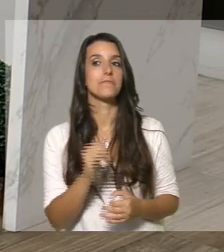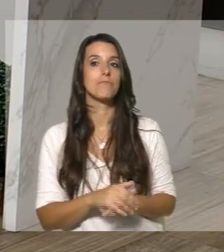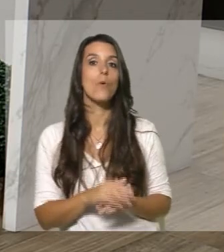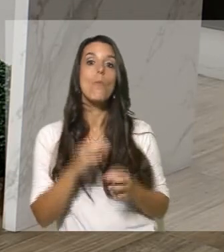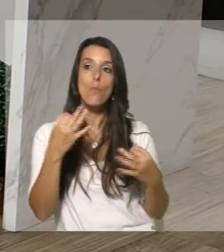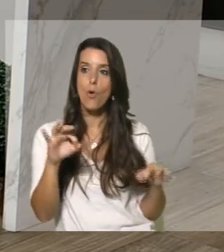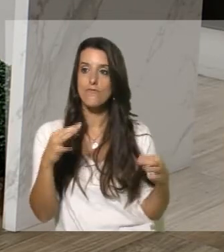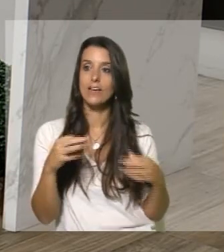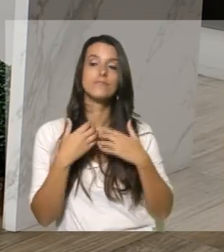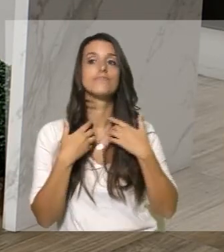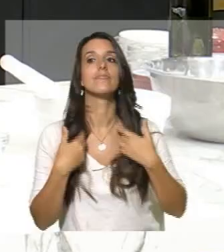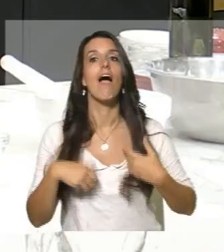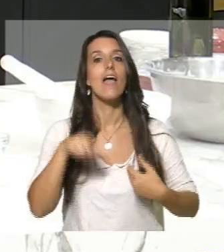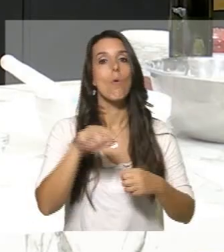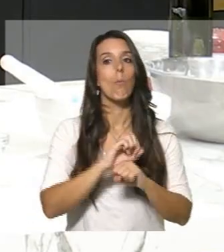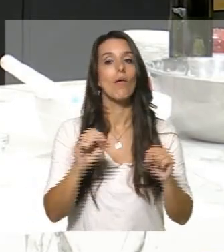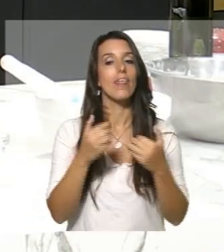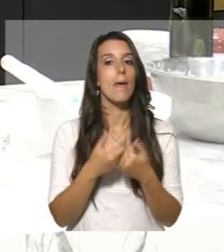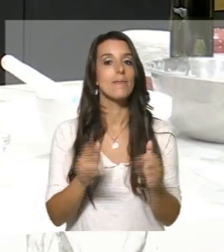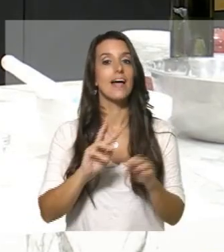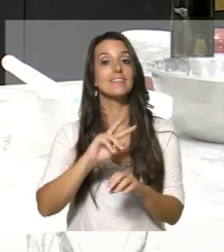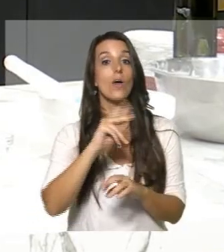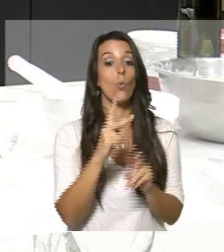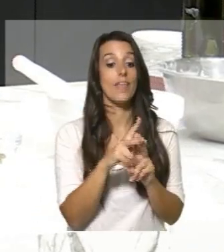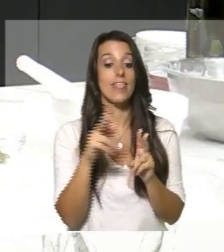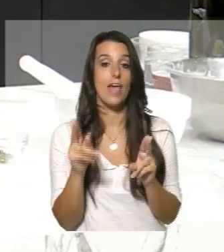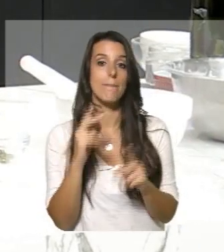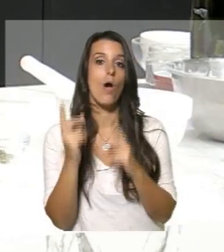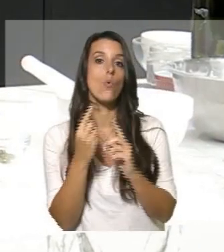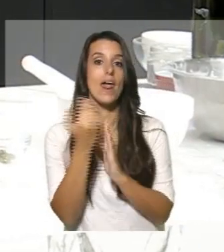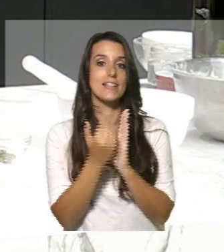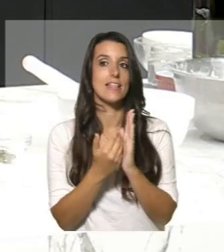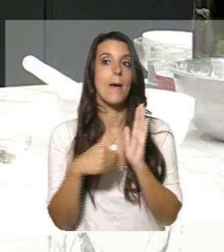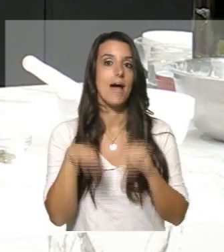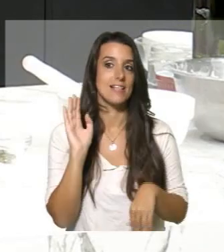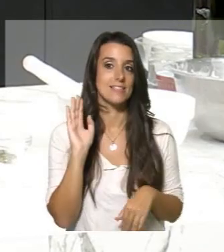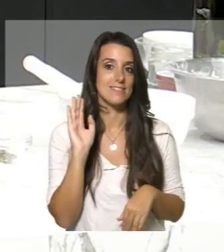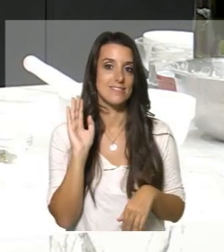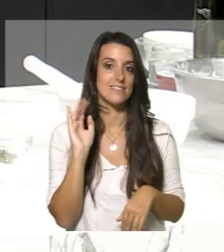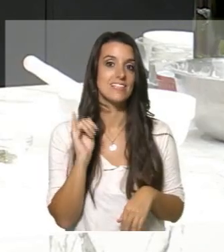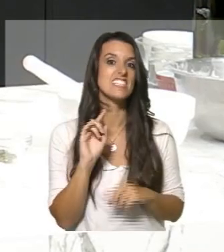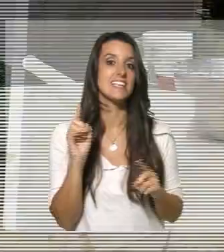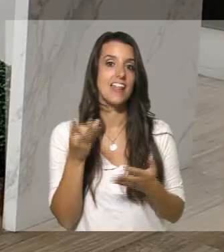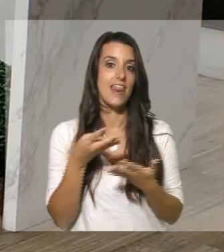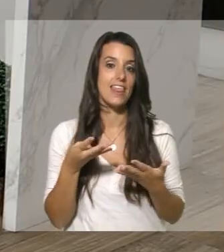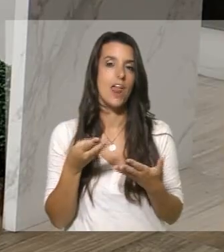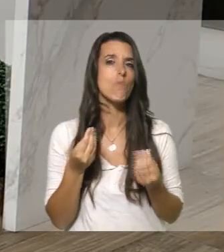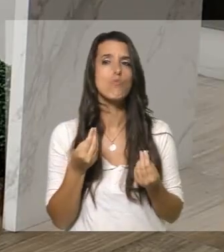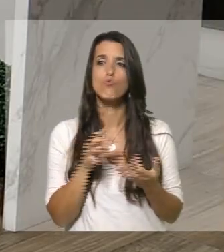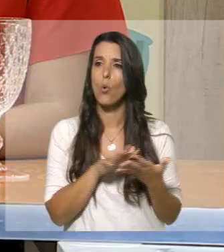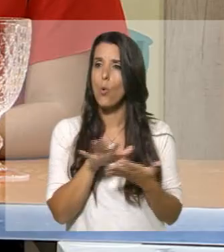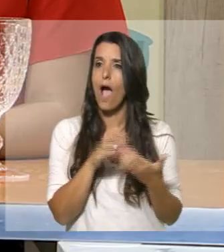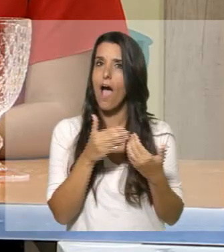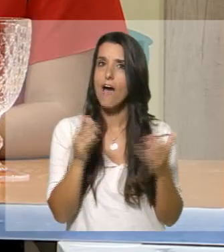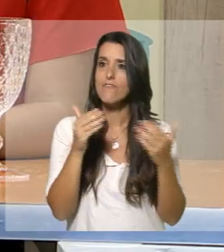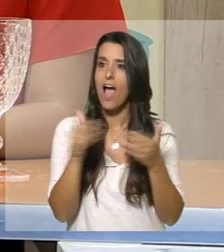Muy bien. Ahí podemos hacer en el segundo ciclo alguna receta más sin harina. ¿Qué cantidad de lugares que se han